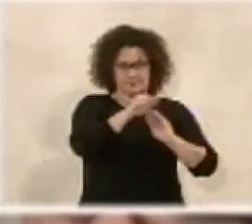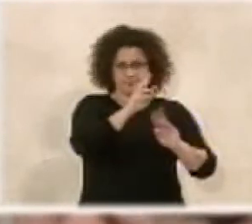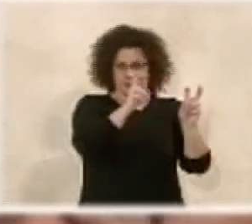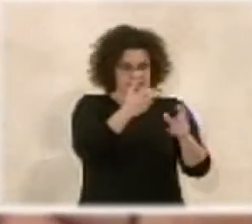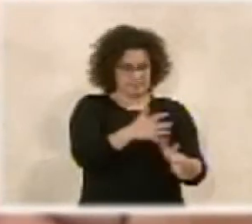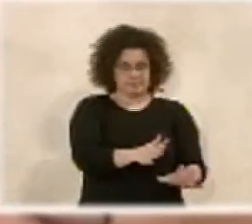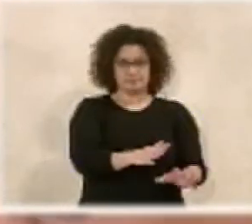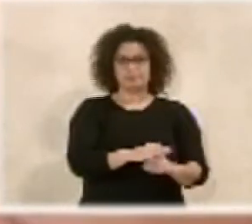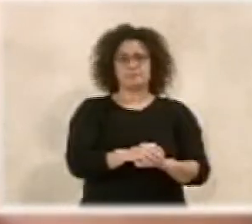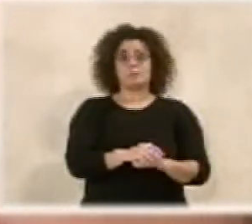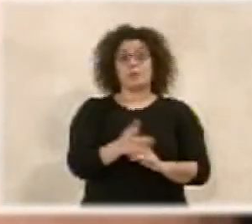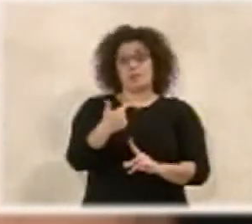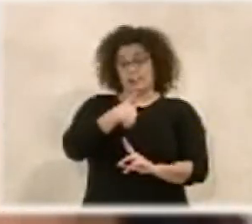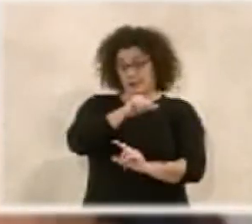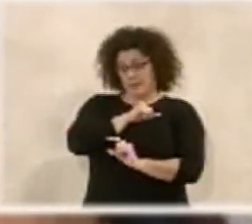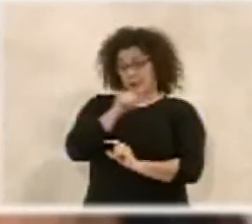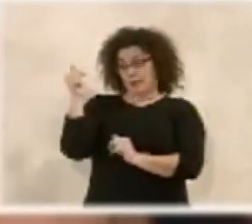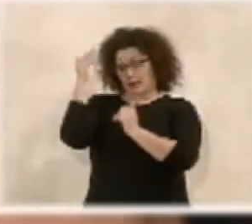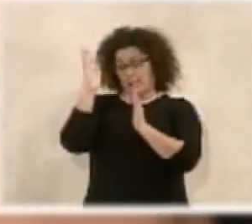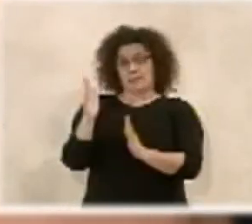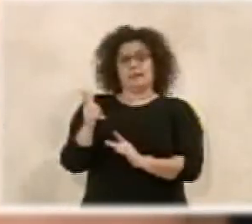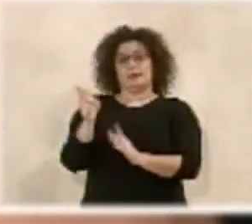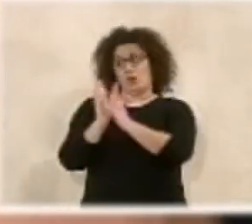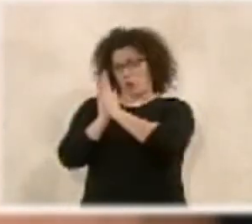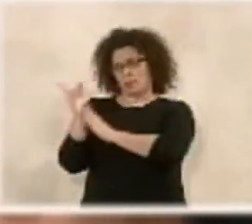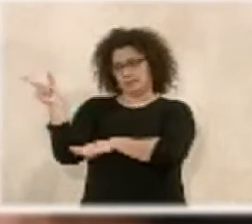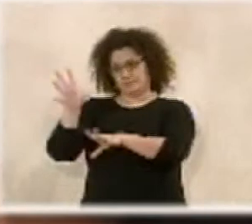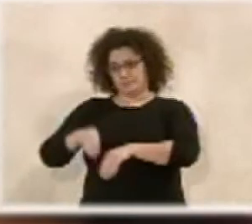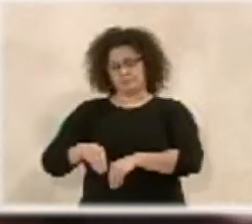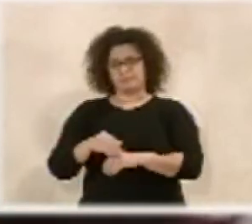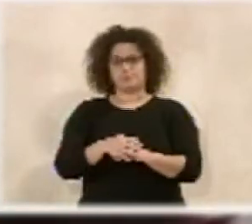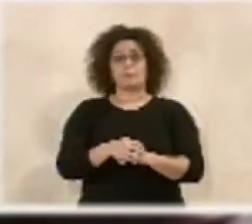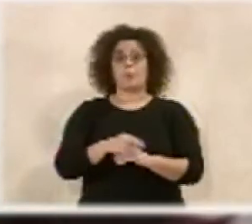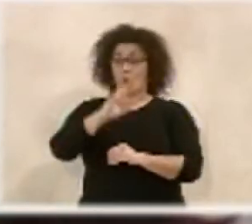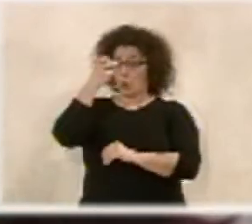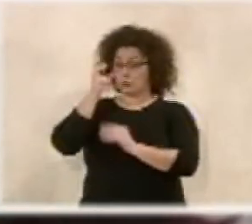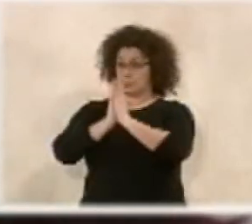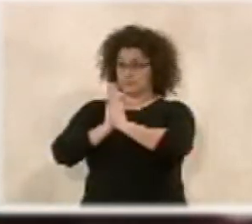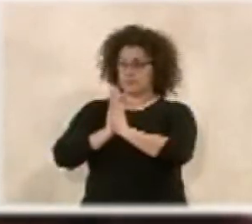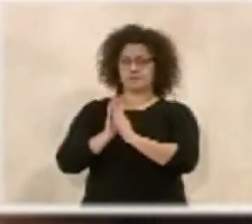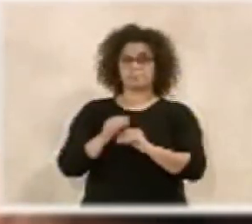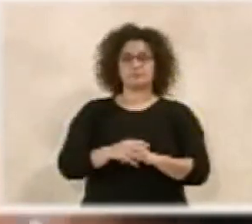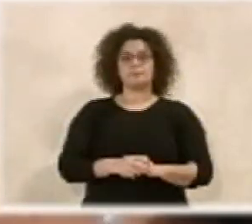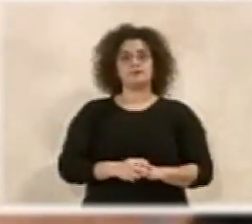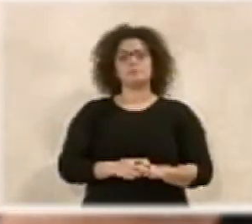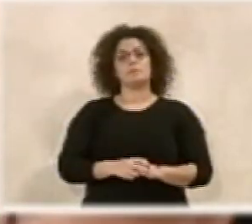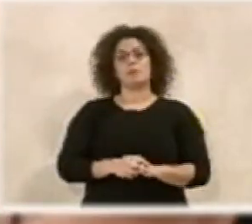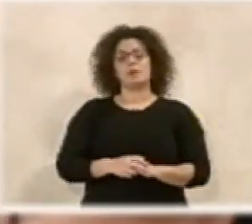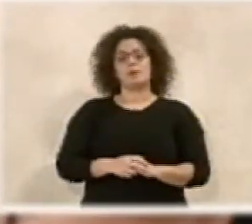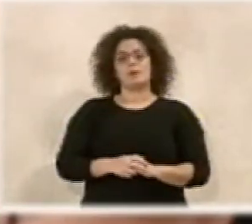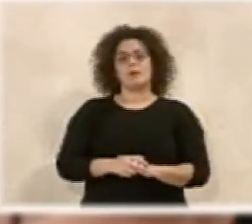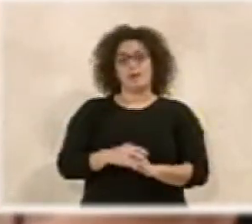esta actuación. Espero que lo tenga en cuenta este ruego, señor alcalde. Y otro ruego es para que